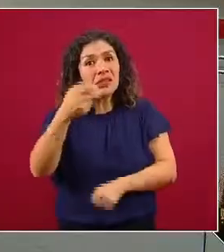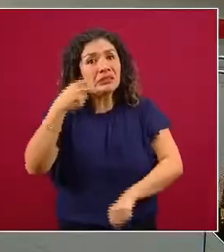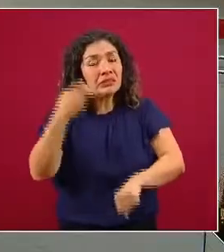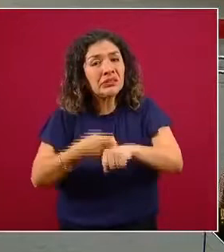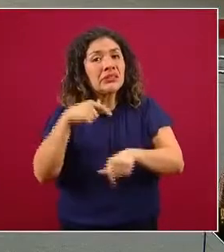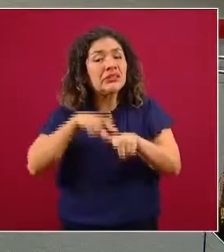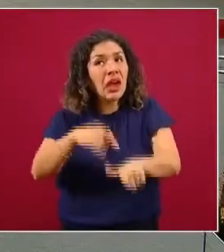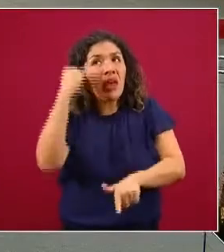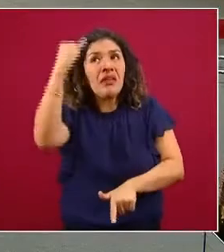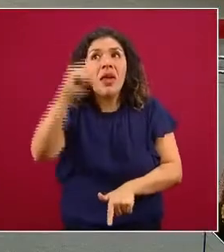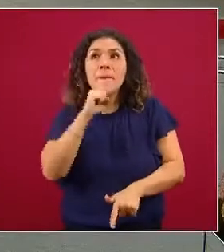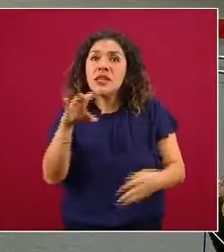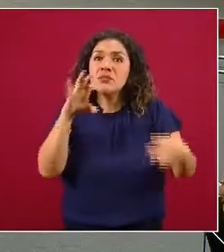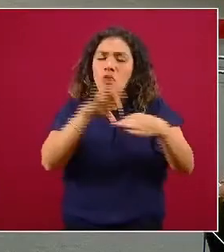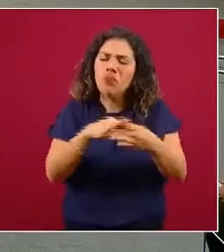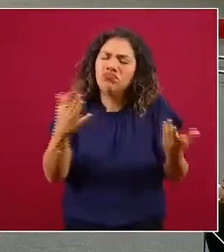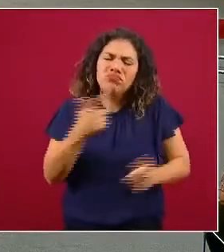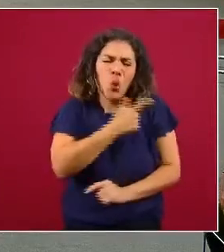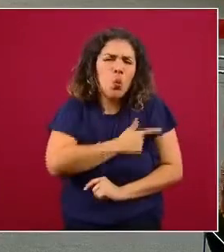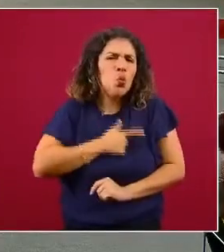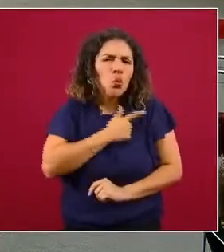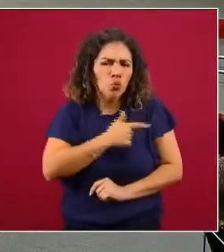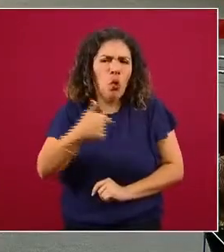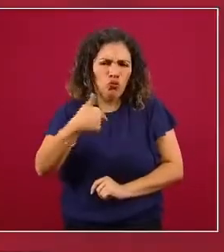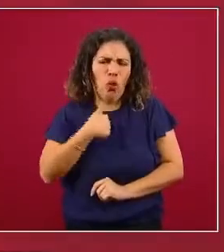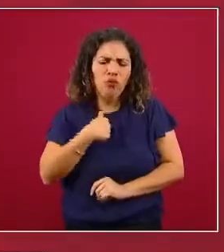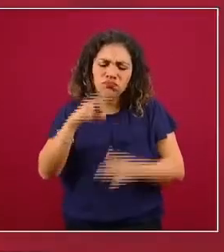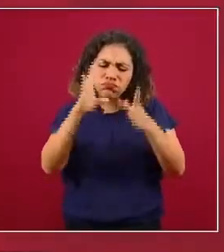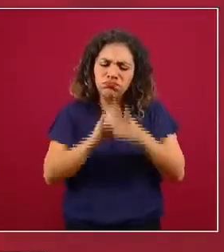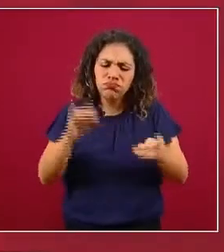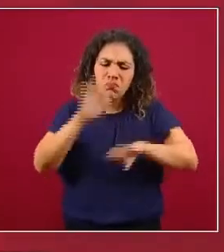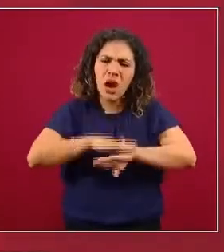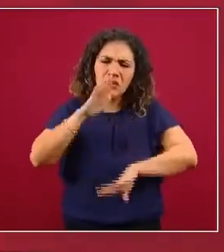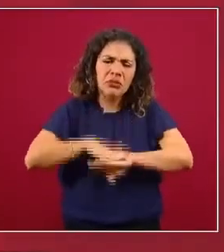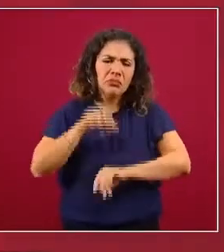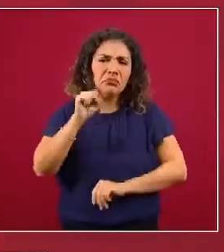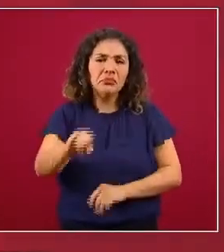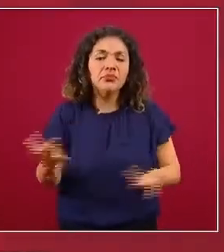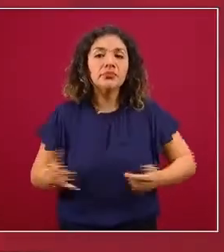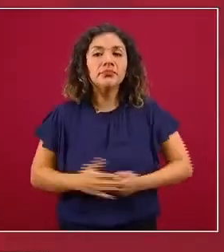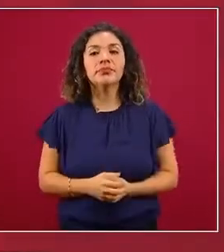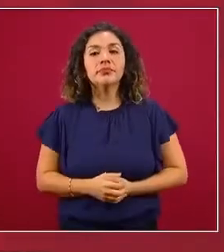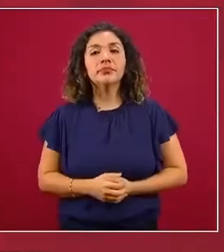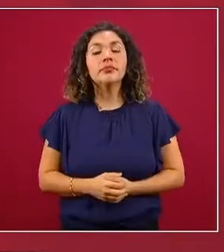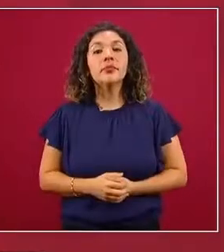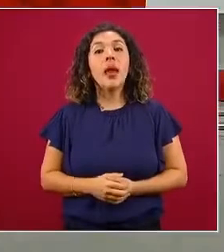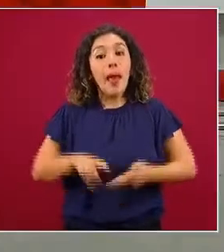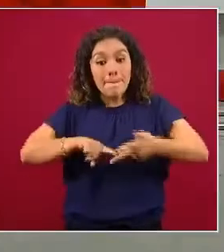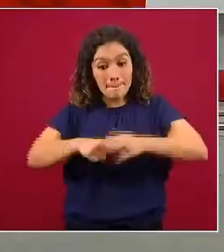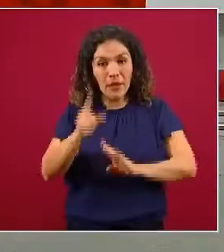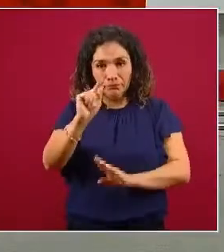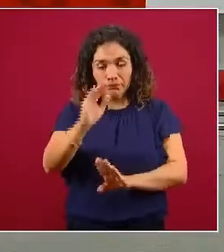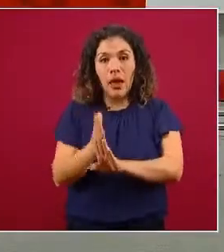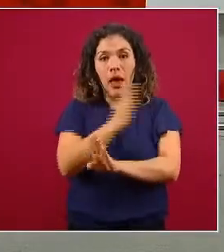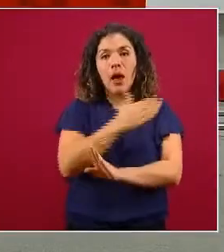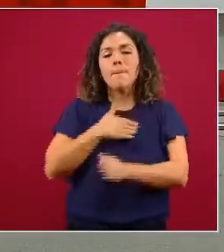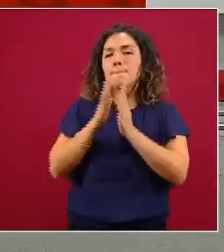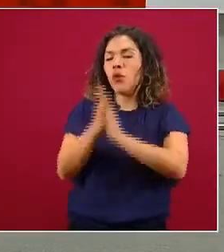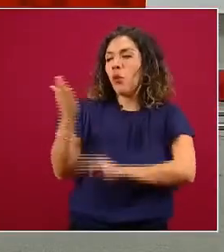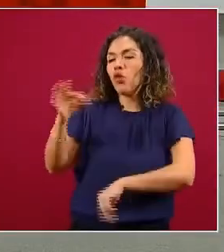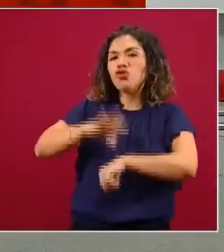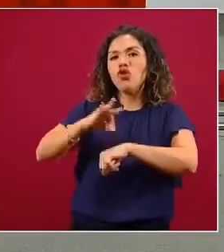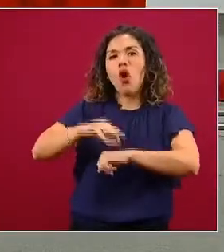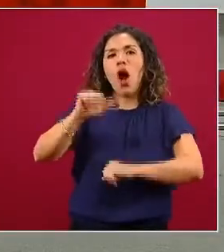en esta idea, y con gusto, con mucho gusto lo volvemos a explicar. Quisiera, antes de empezar, y pedirle al doctor